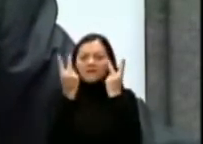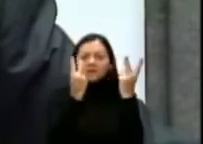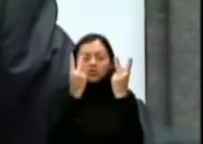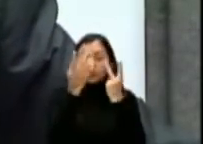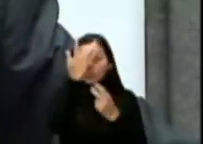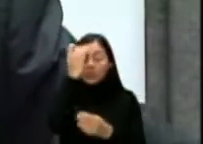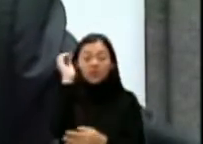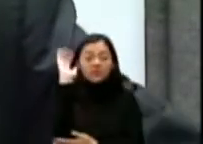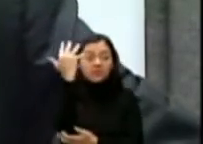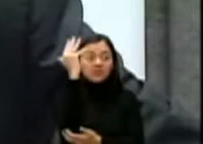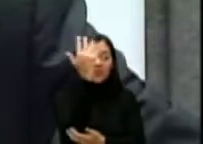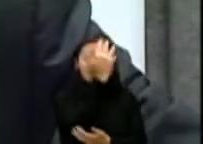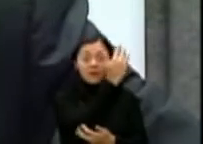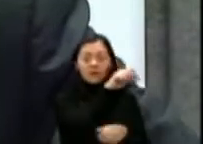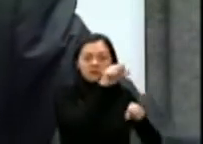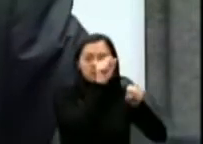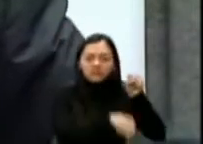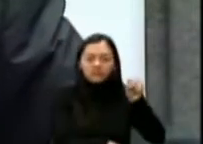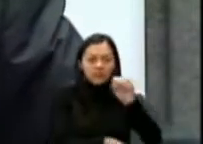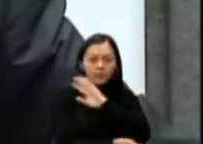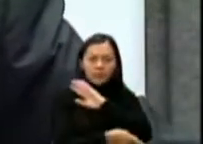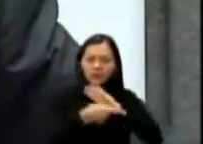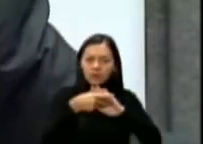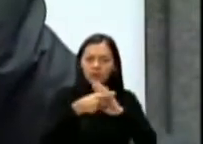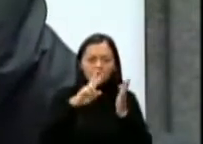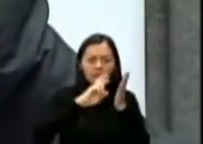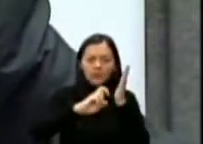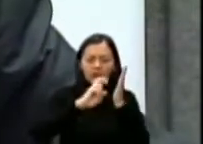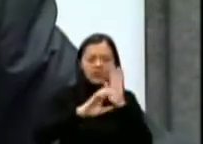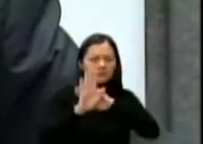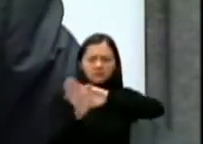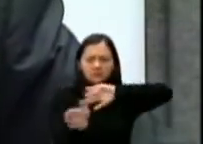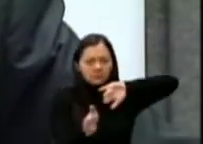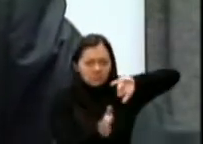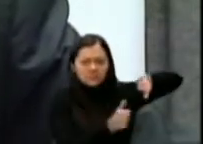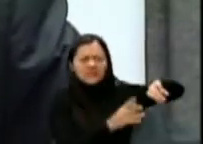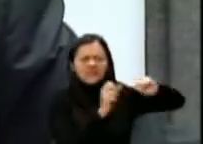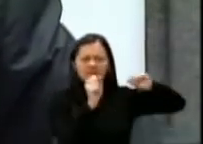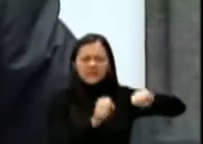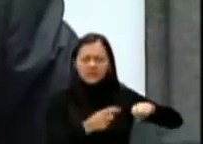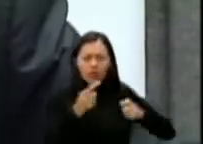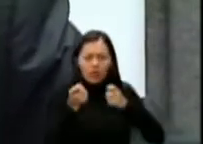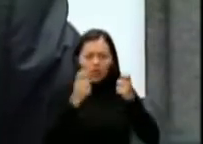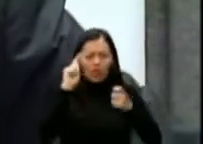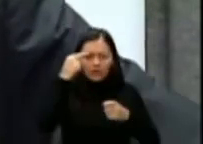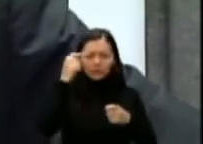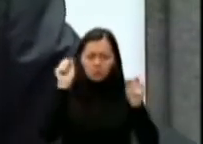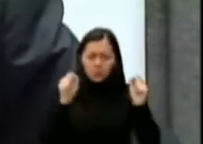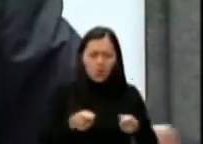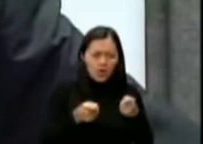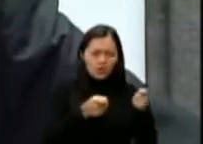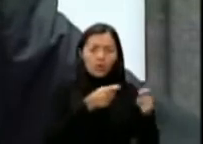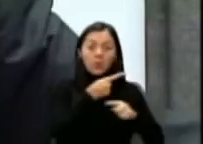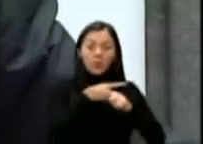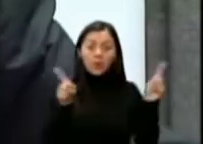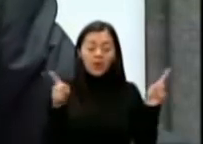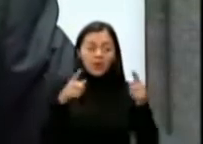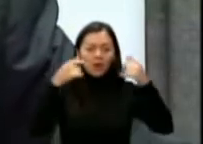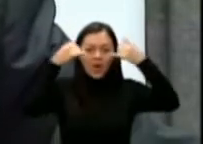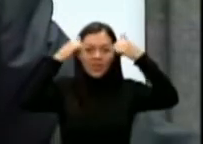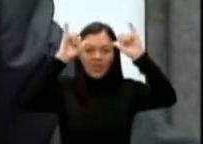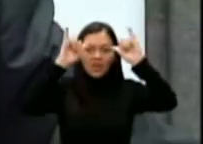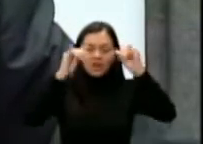selva amazónica no viene especialmente el petróleo de la minería que son actividades completamente controladas en nuestro gobierno viene de la ganadería extensiva